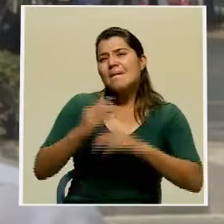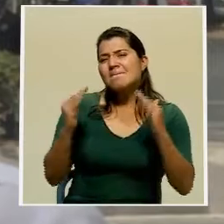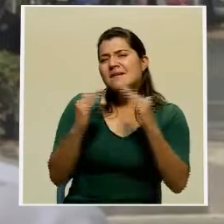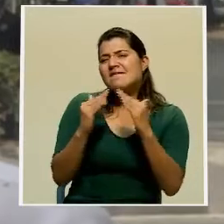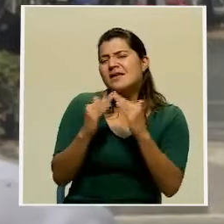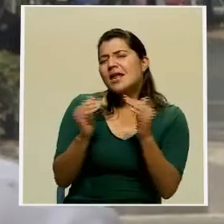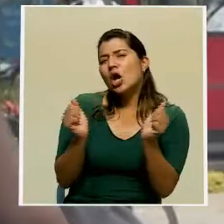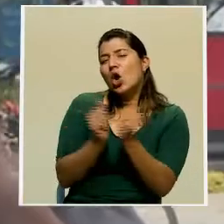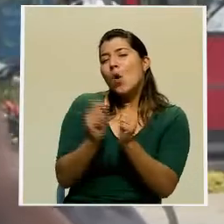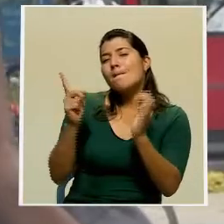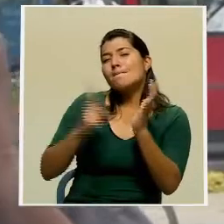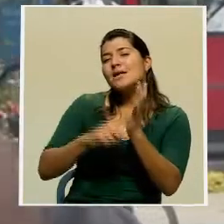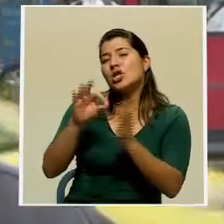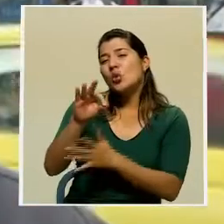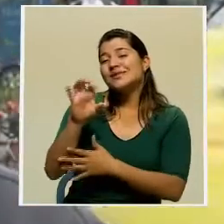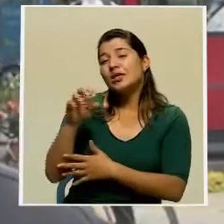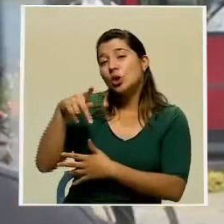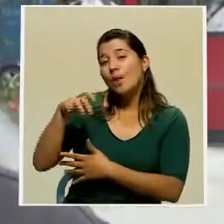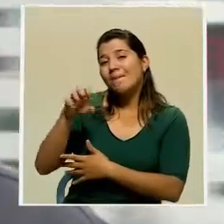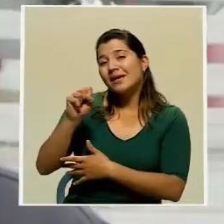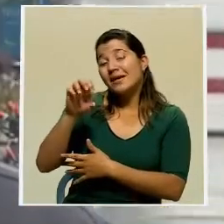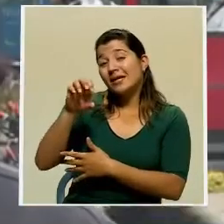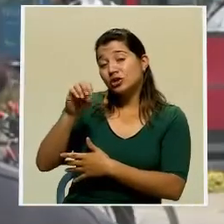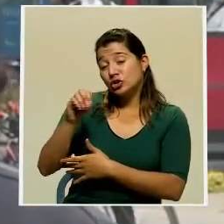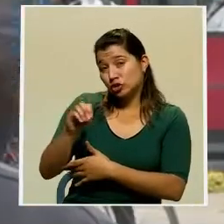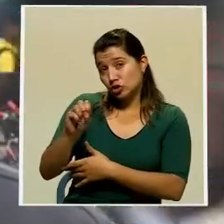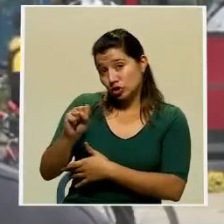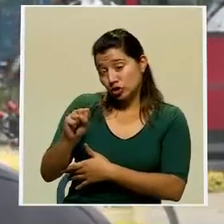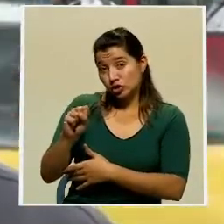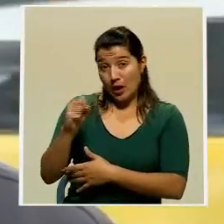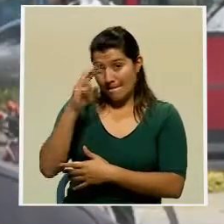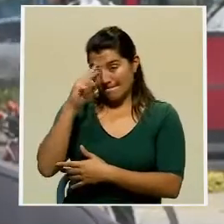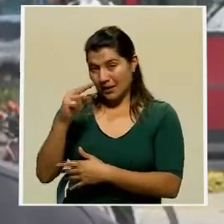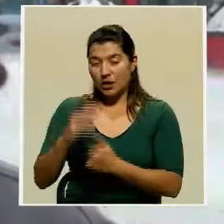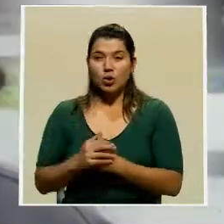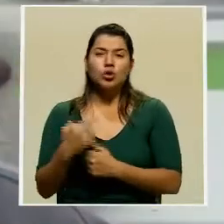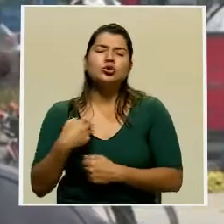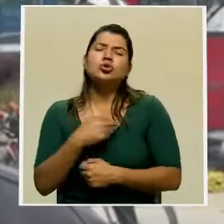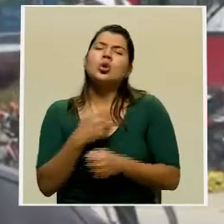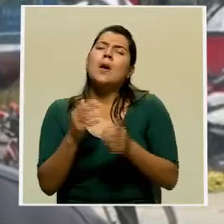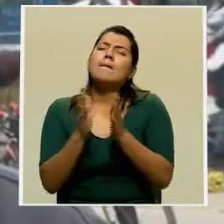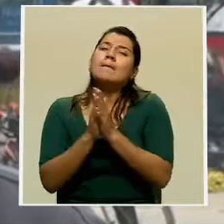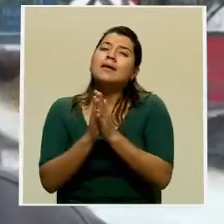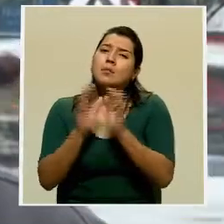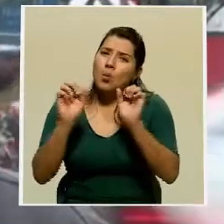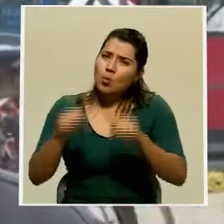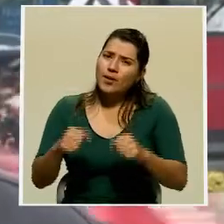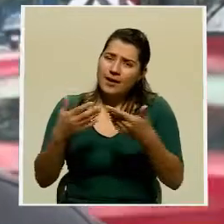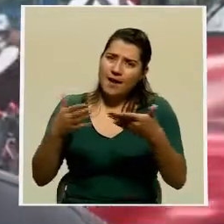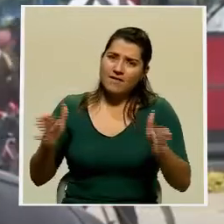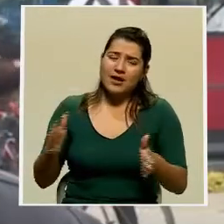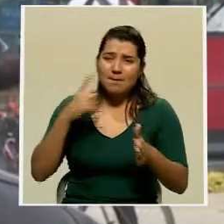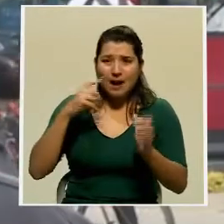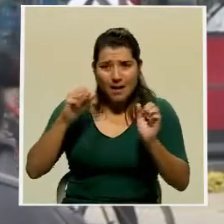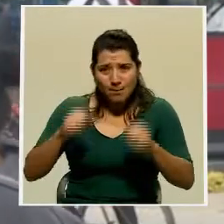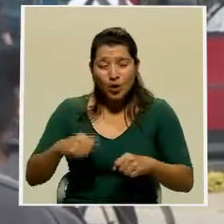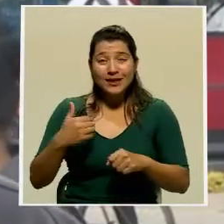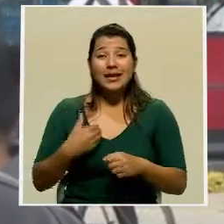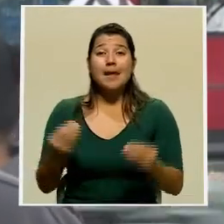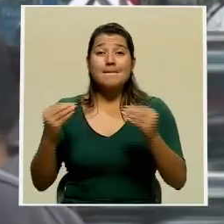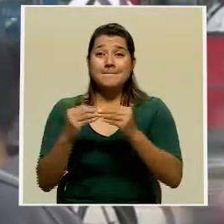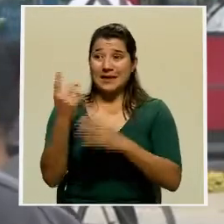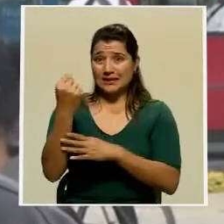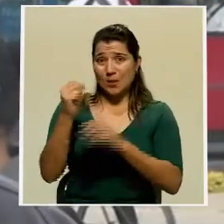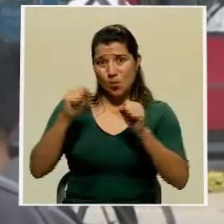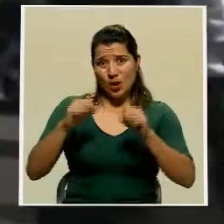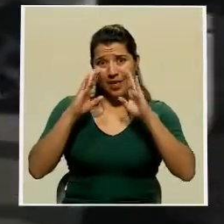es imposible. Y nada, solo pedimos que nos ayuden a abrir por lo menos para poder subir nuestro salario y cubrir